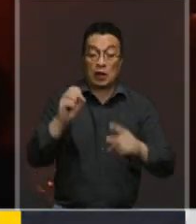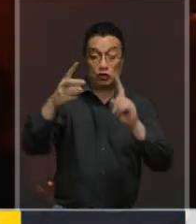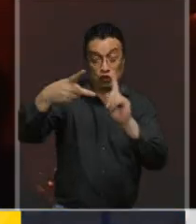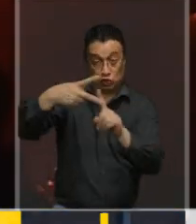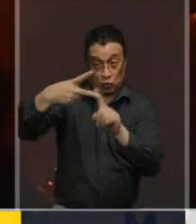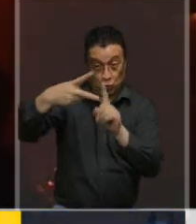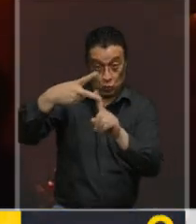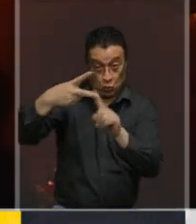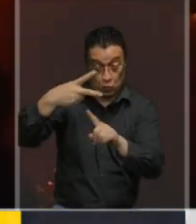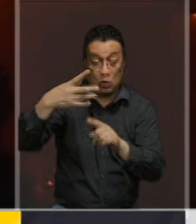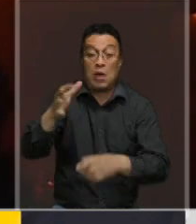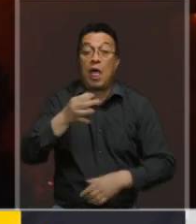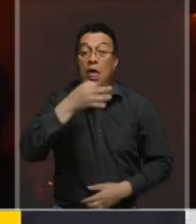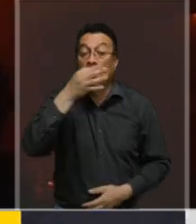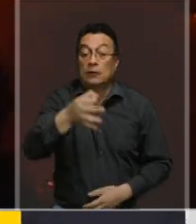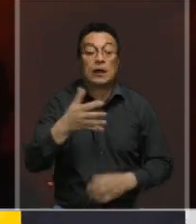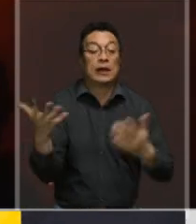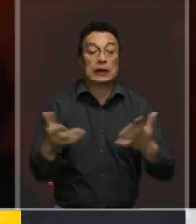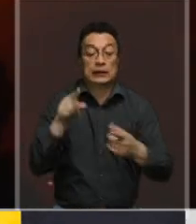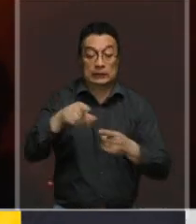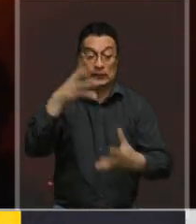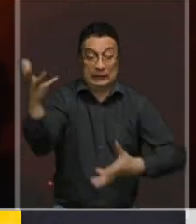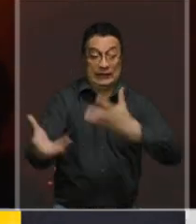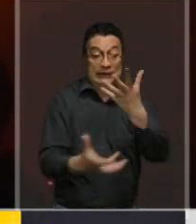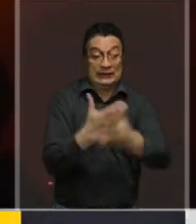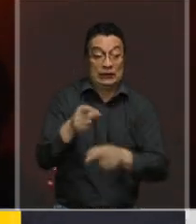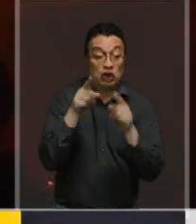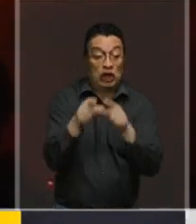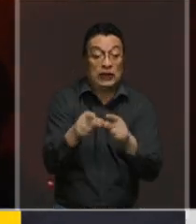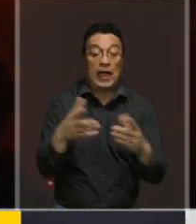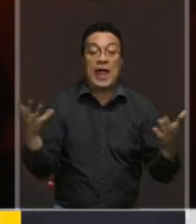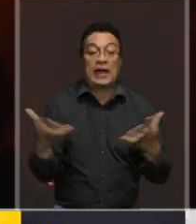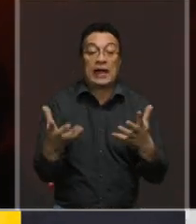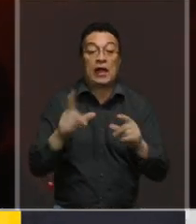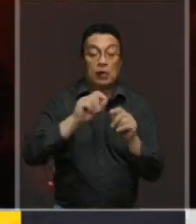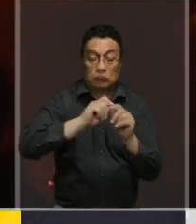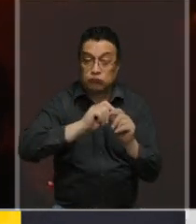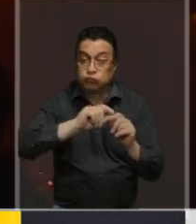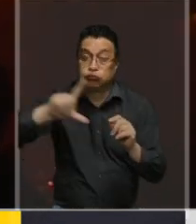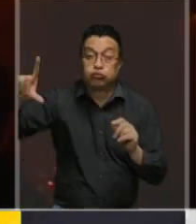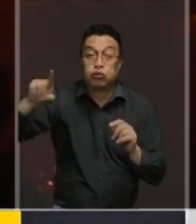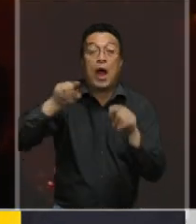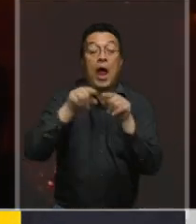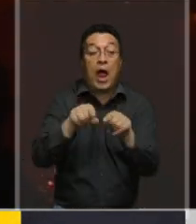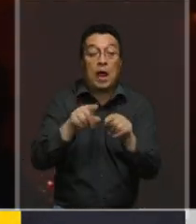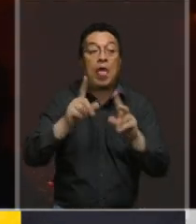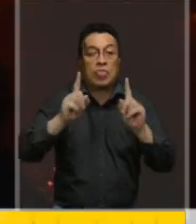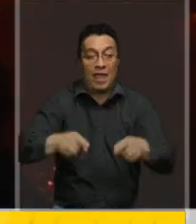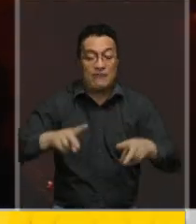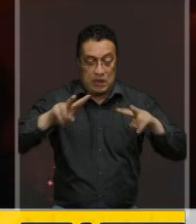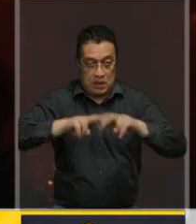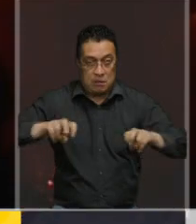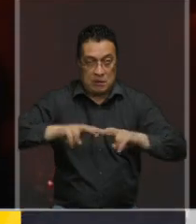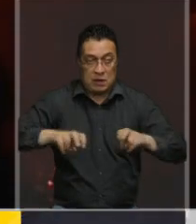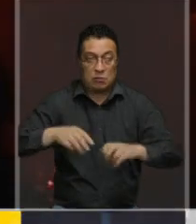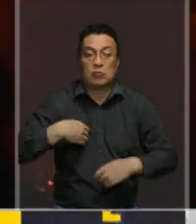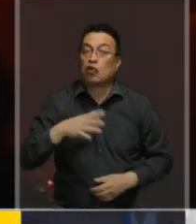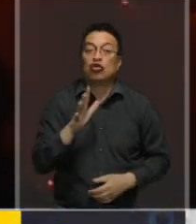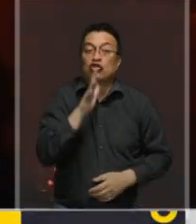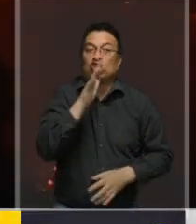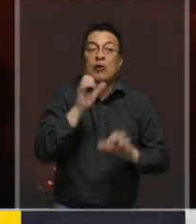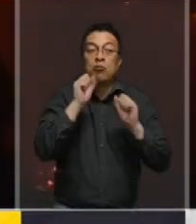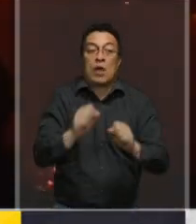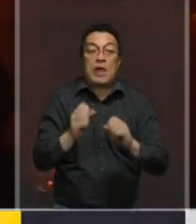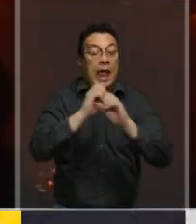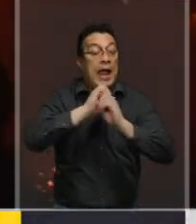lugar, decir que este es un incendio cuyo origen se tiene que investigar. Todavía no se puede decir con